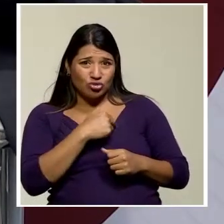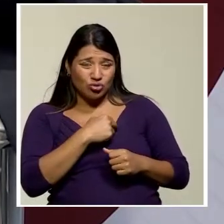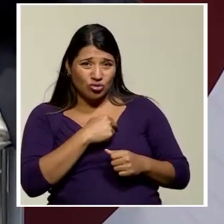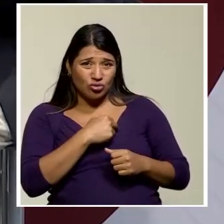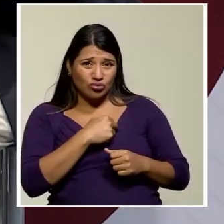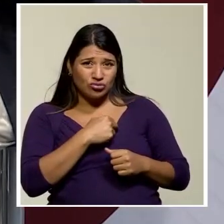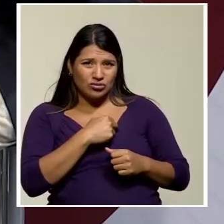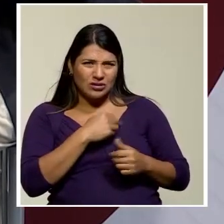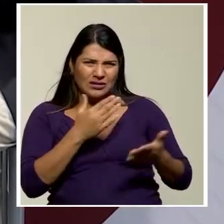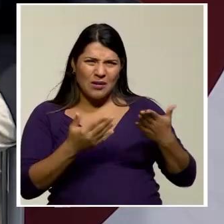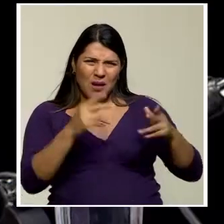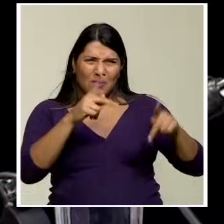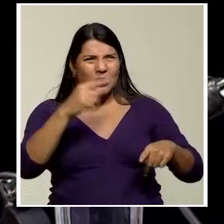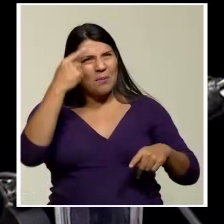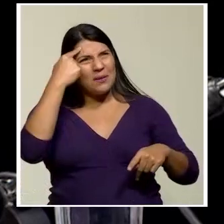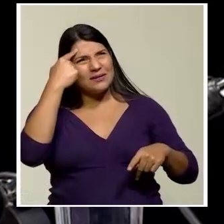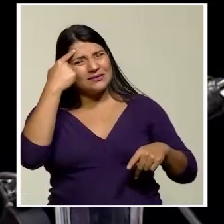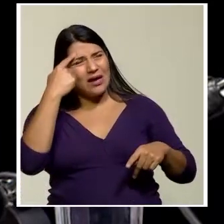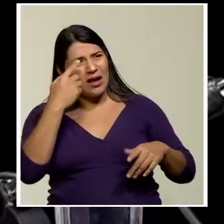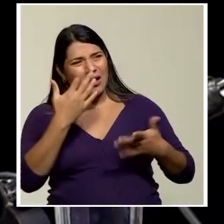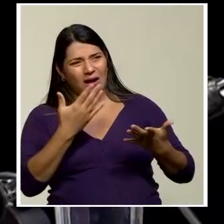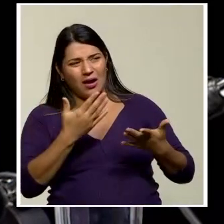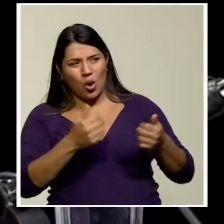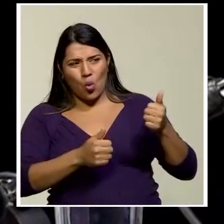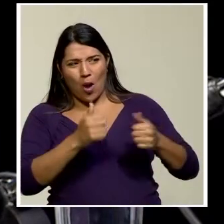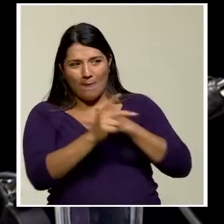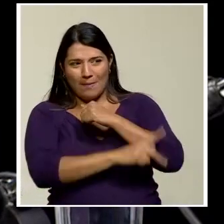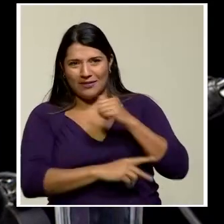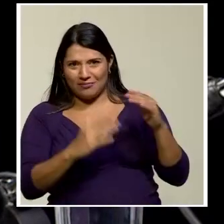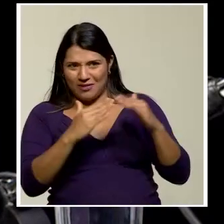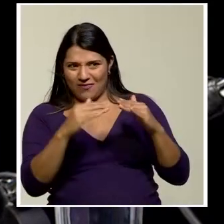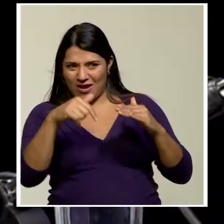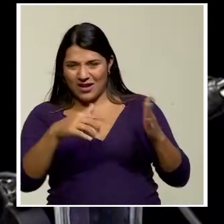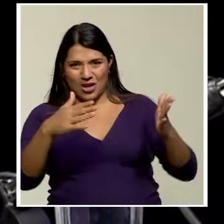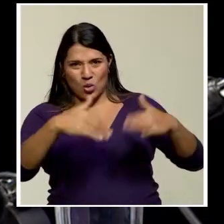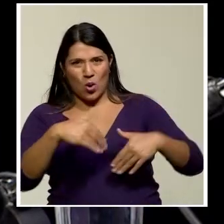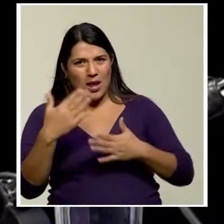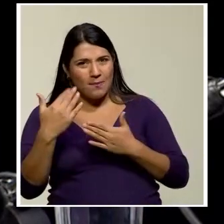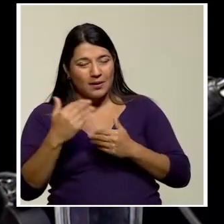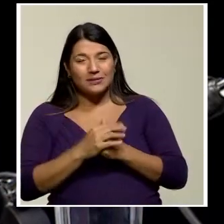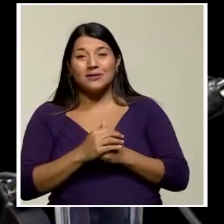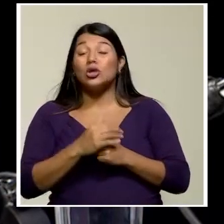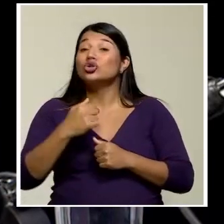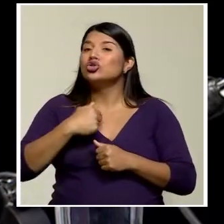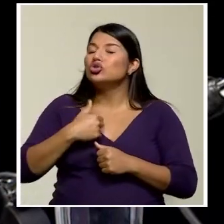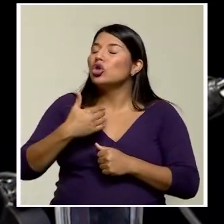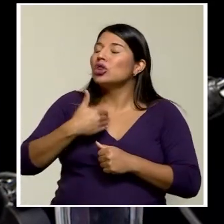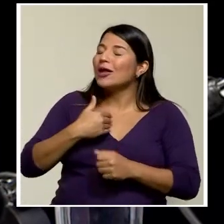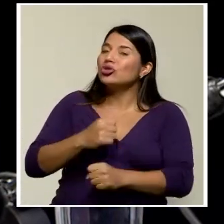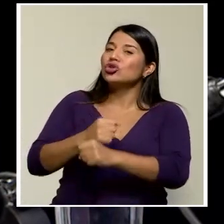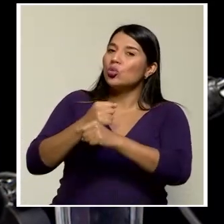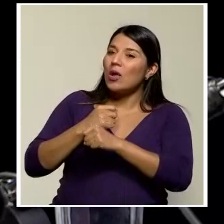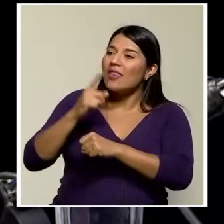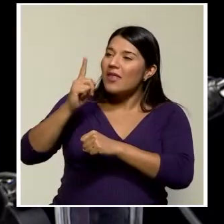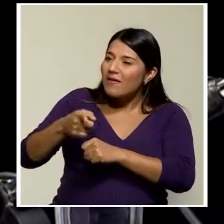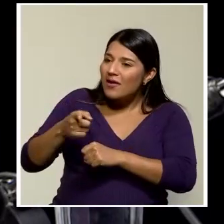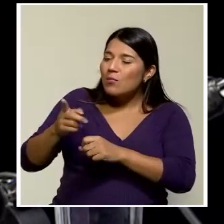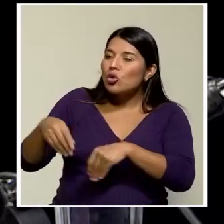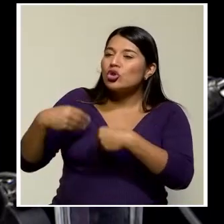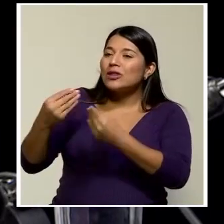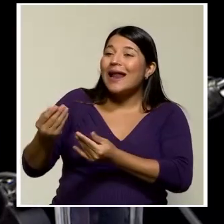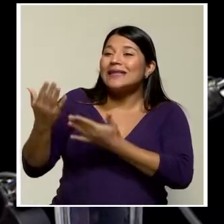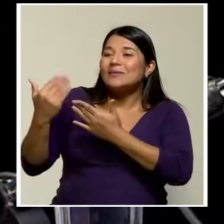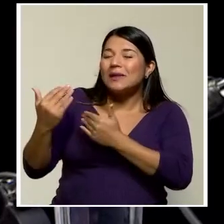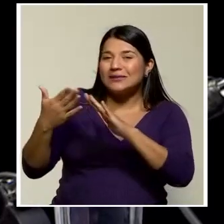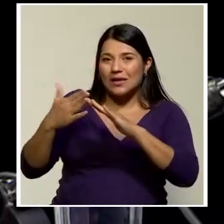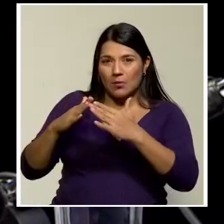estará viviendo José María? No, es que yo estoy convencido de que hay que llevarle esperanza a este pueblo, de que no podemos, o sea, la campaña,